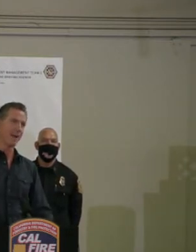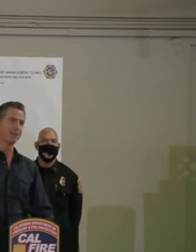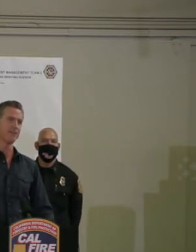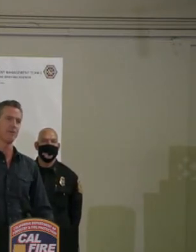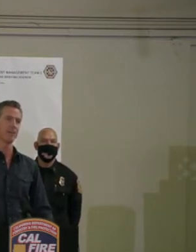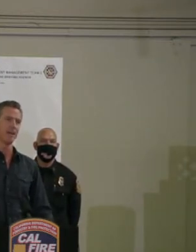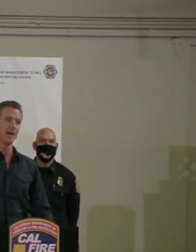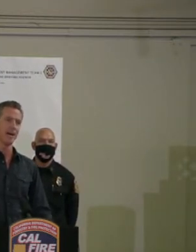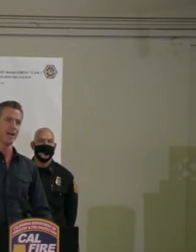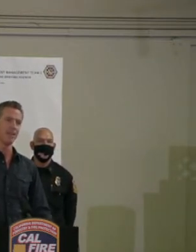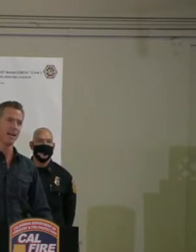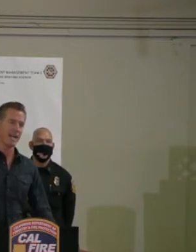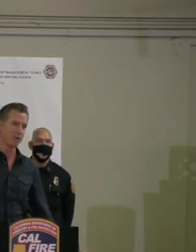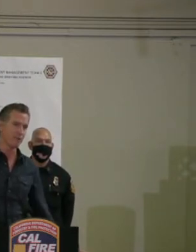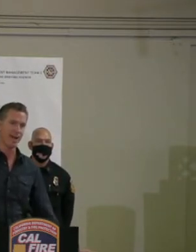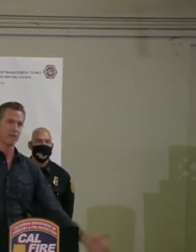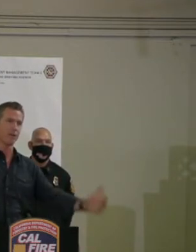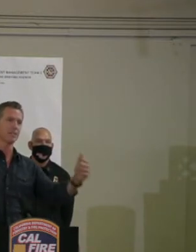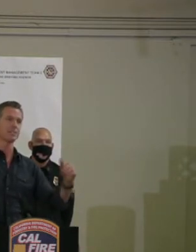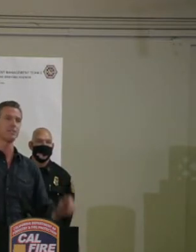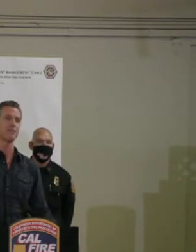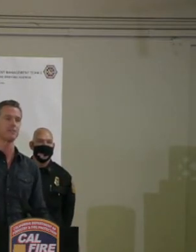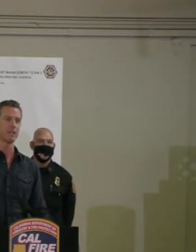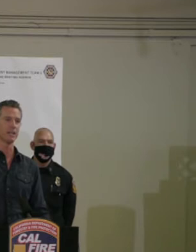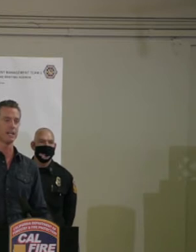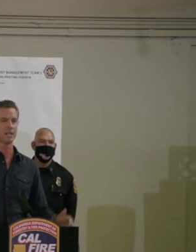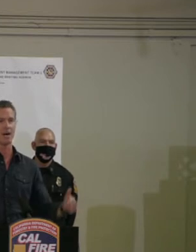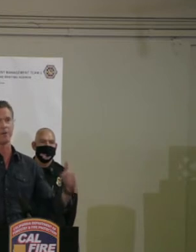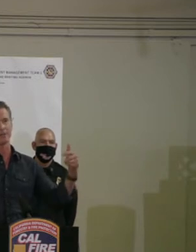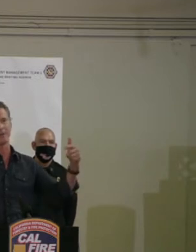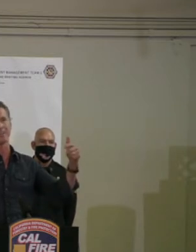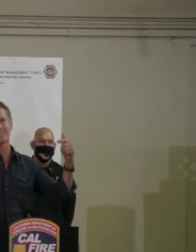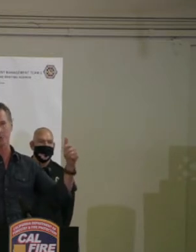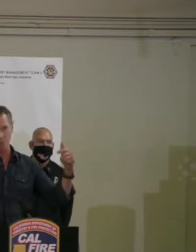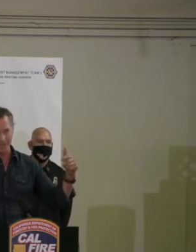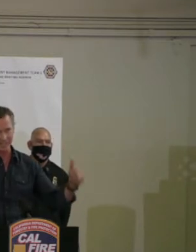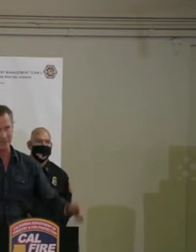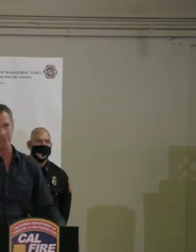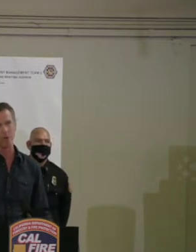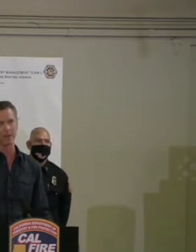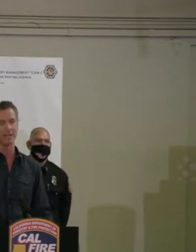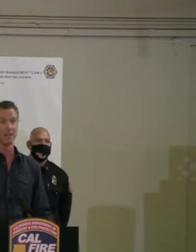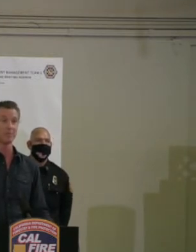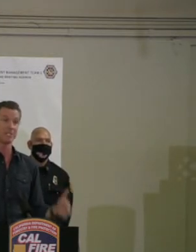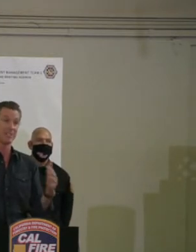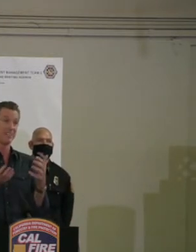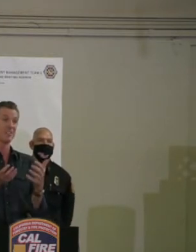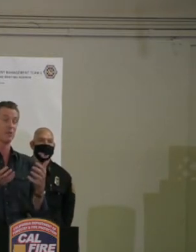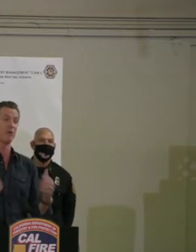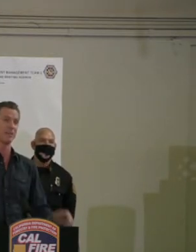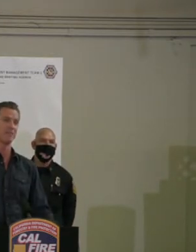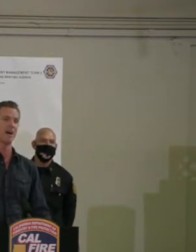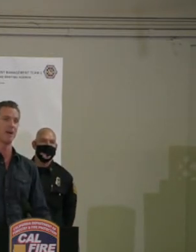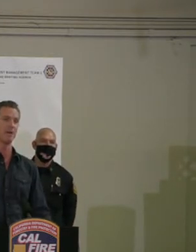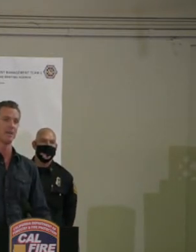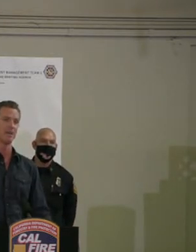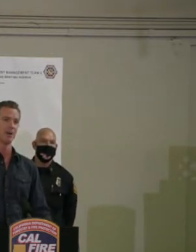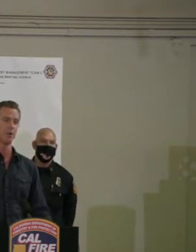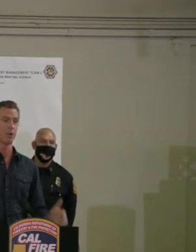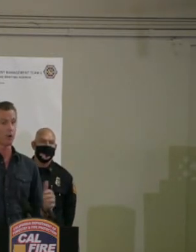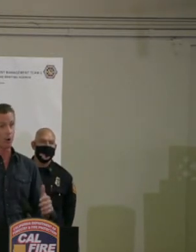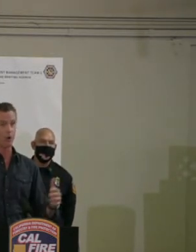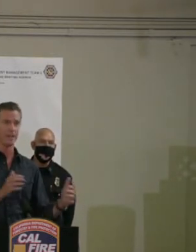que van a ayudar en las evacuaciones en la que obvio en un centro de personas de más avanzada edad a la una de la madrugada